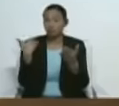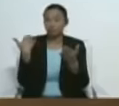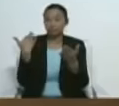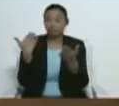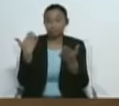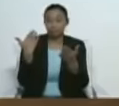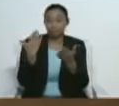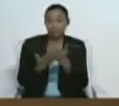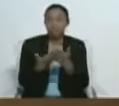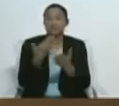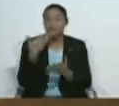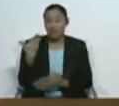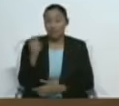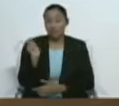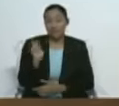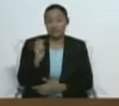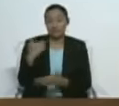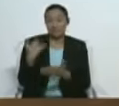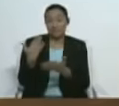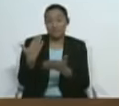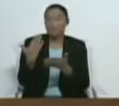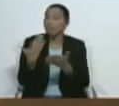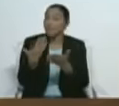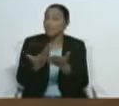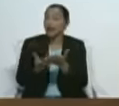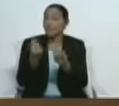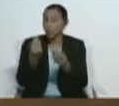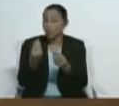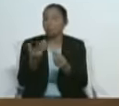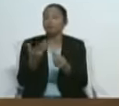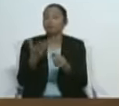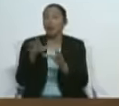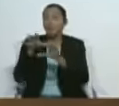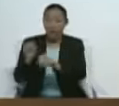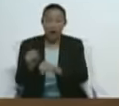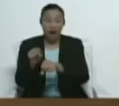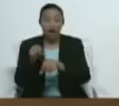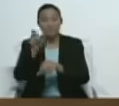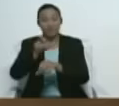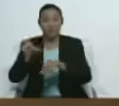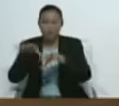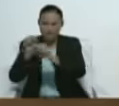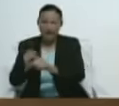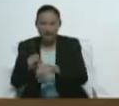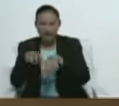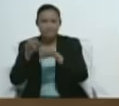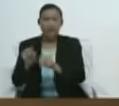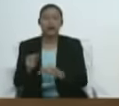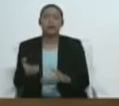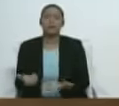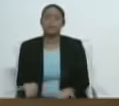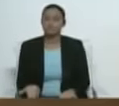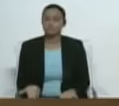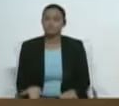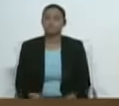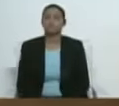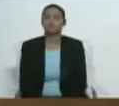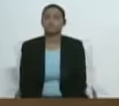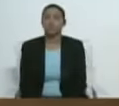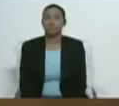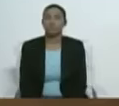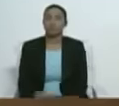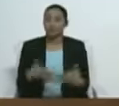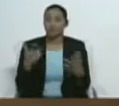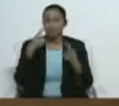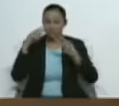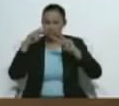estos meses como parte del desarrollo de la investigación en curso que se realizan desde el día